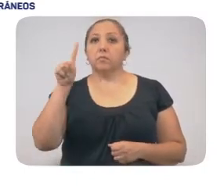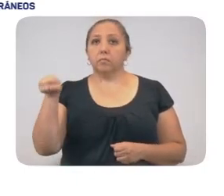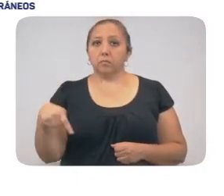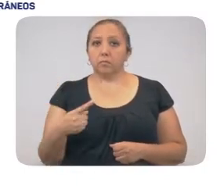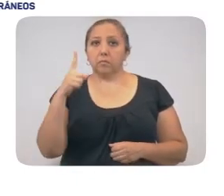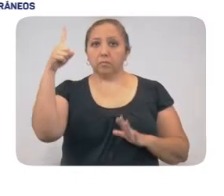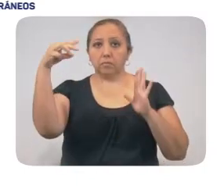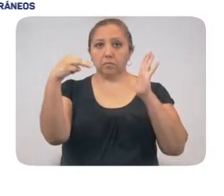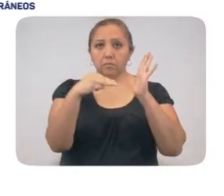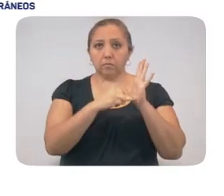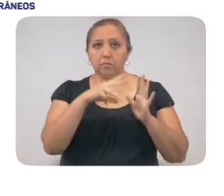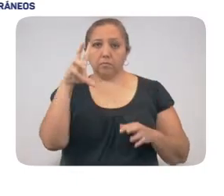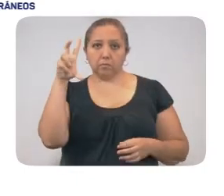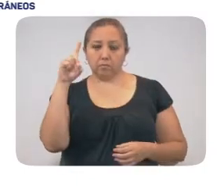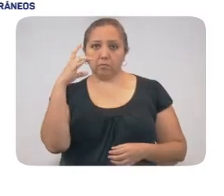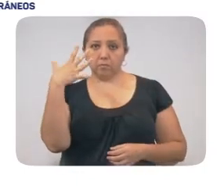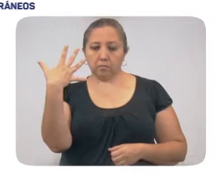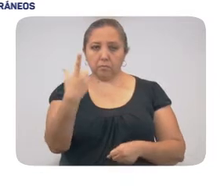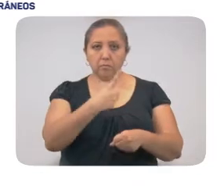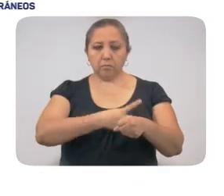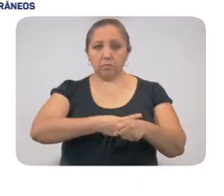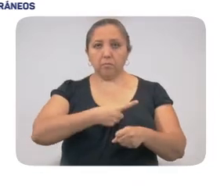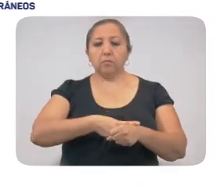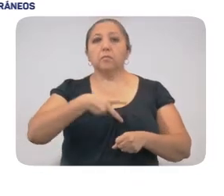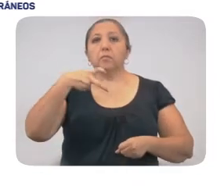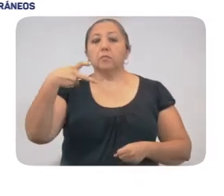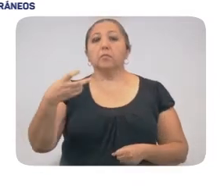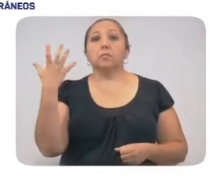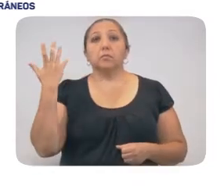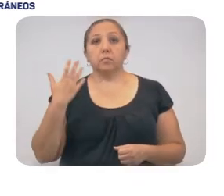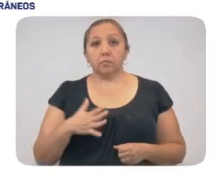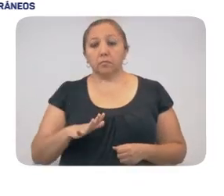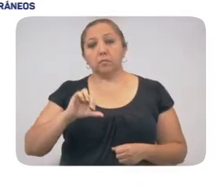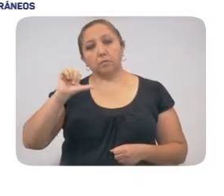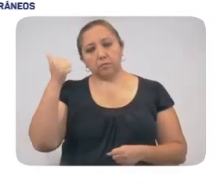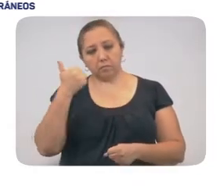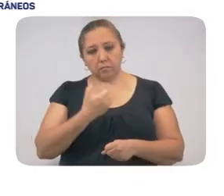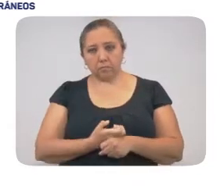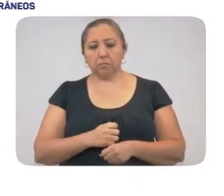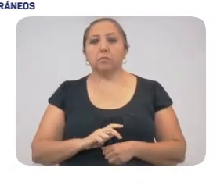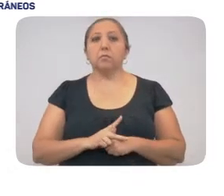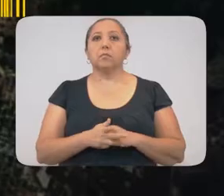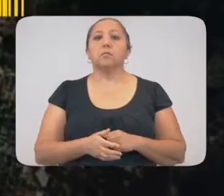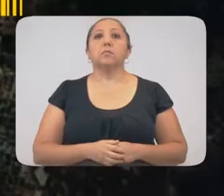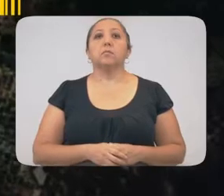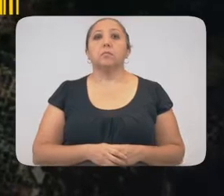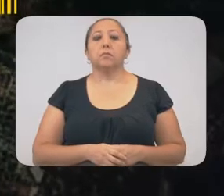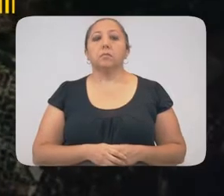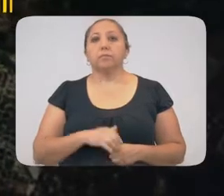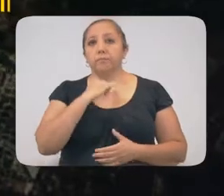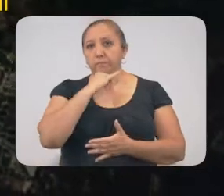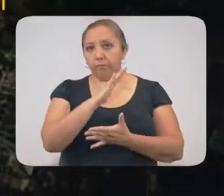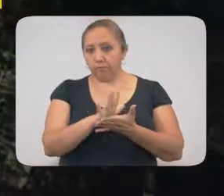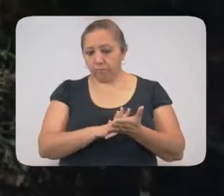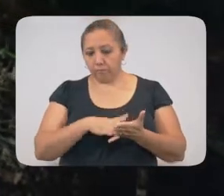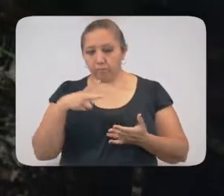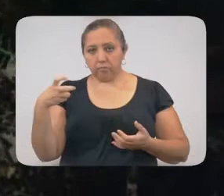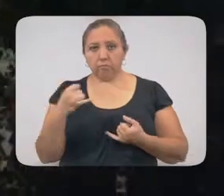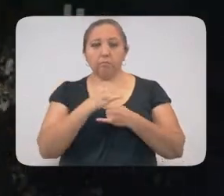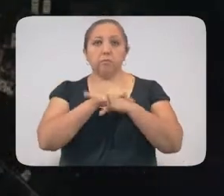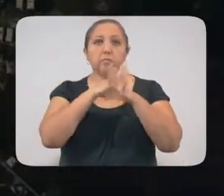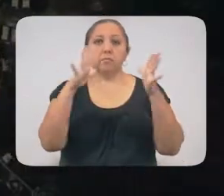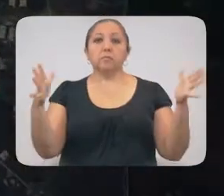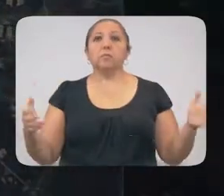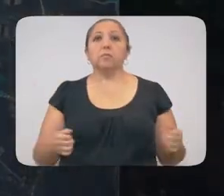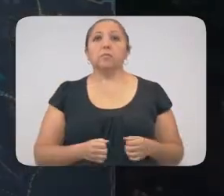son 1.035 casos positivos, 10 de los cuales son de otro país u otro estado. Lamentablemente en este parte